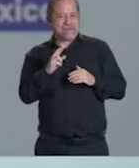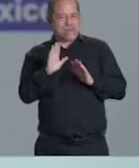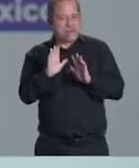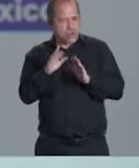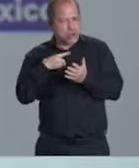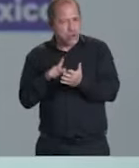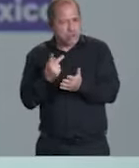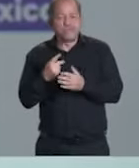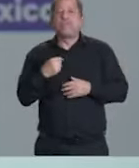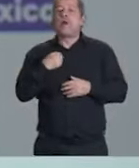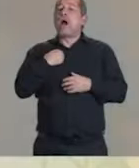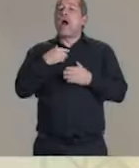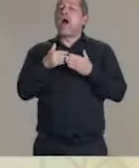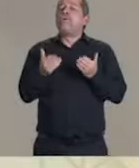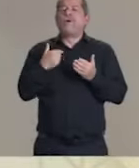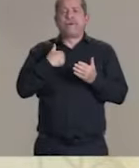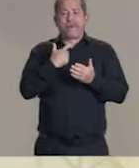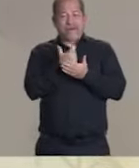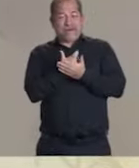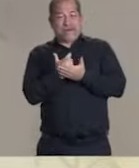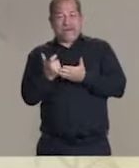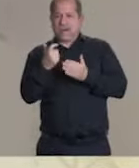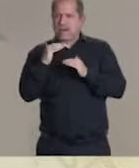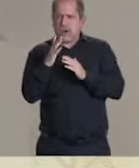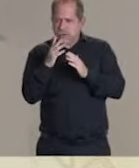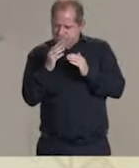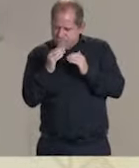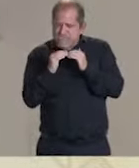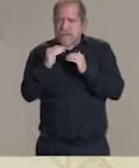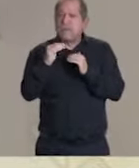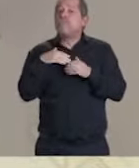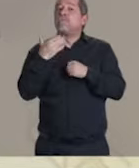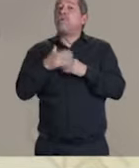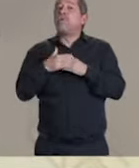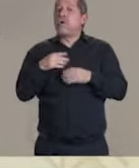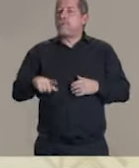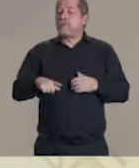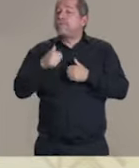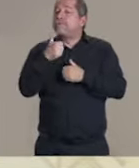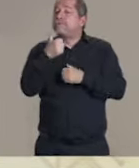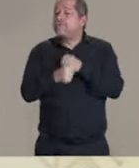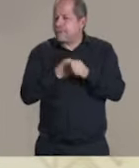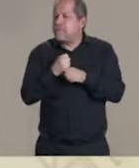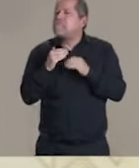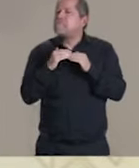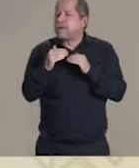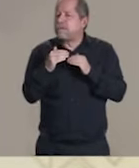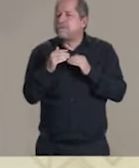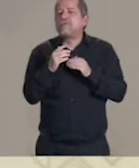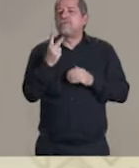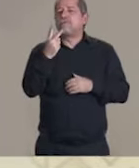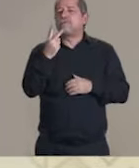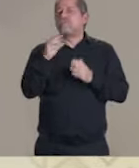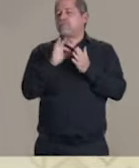mínimo. Ahora, en el siguiente sexenio, vamos a aumentar el salario mínimo a 2.5 canastas básicas.